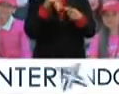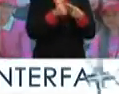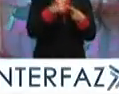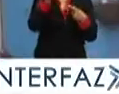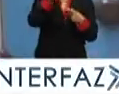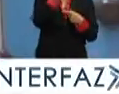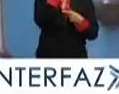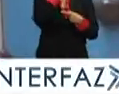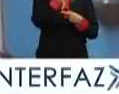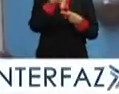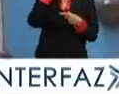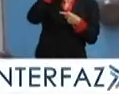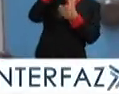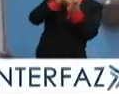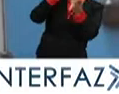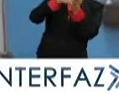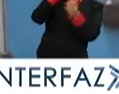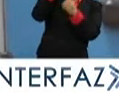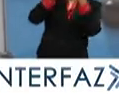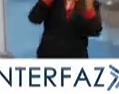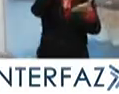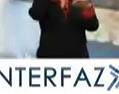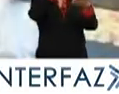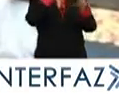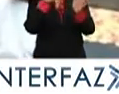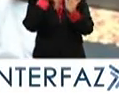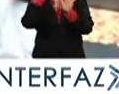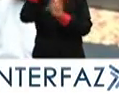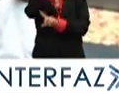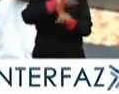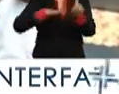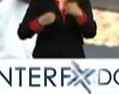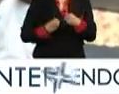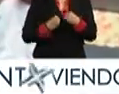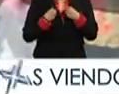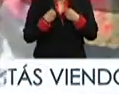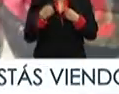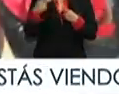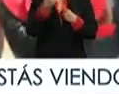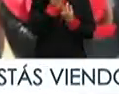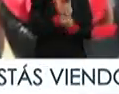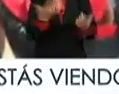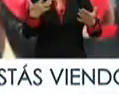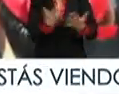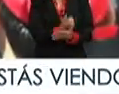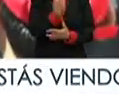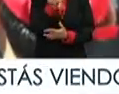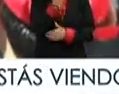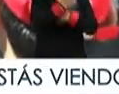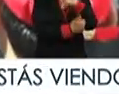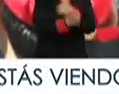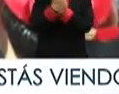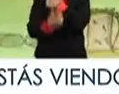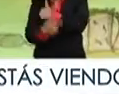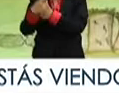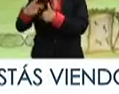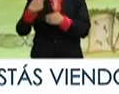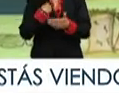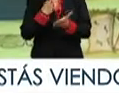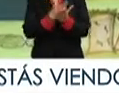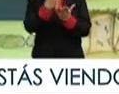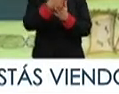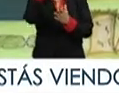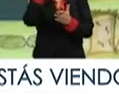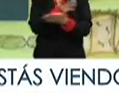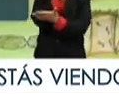para que los alumnos plasmen en sus obras alternativas para mejorar su entorno. Los niños ganadores de ambos certámenes se hacen acreedores a